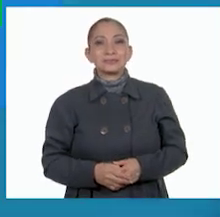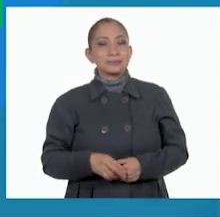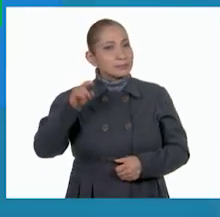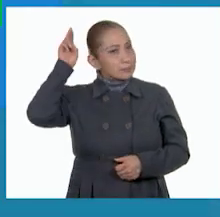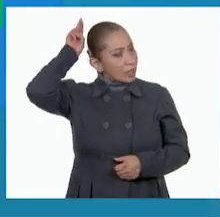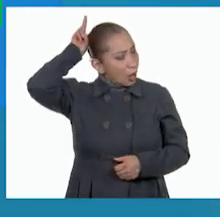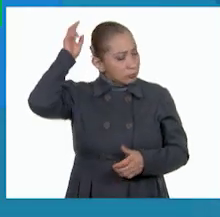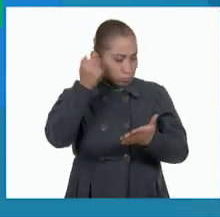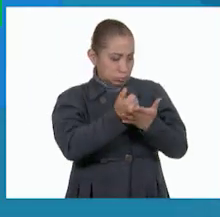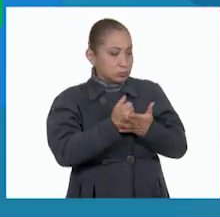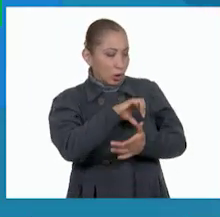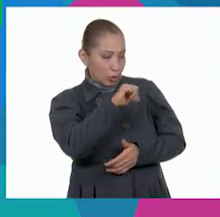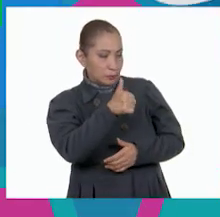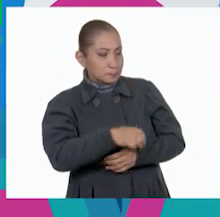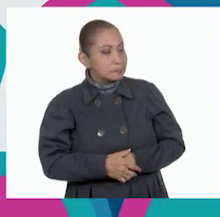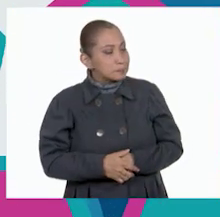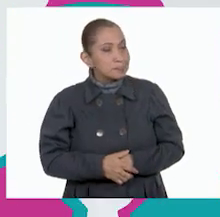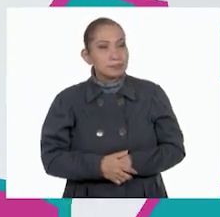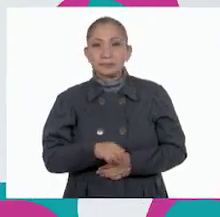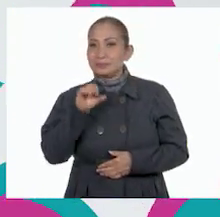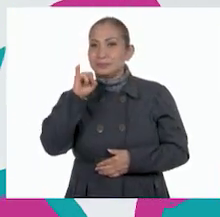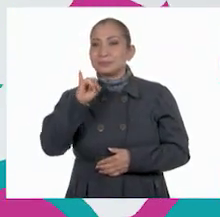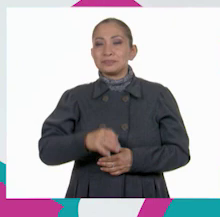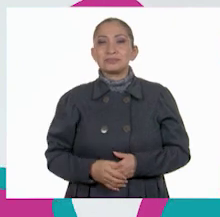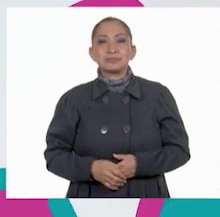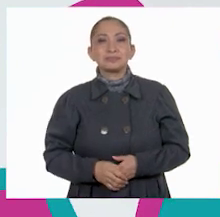Raúl, ¿nos ayudas con este, por favor? Sí.